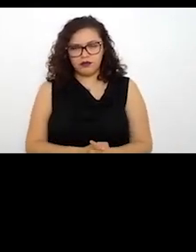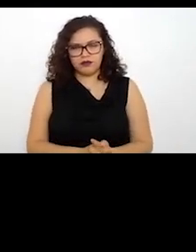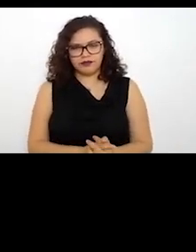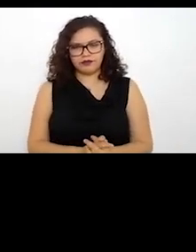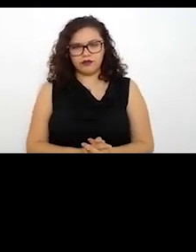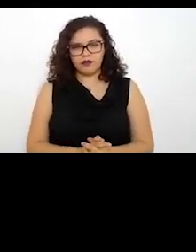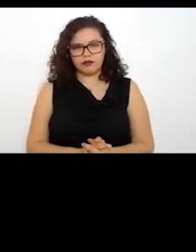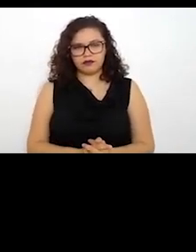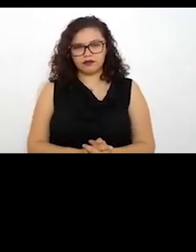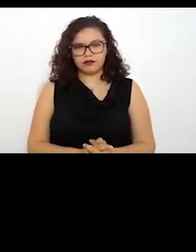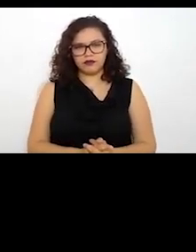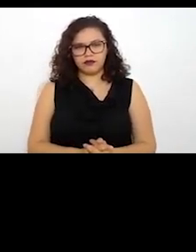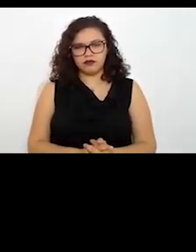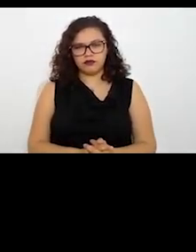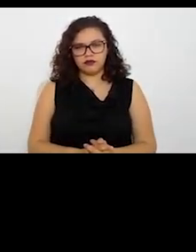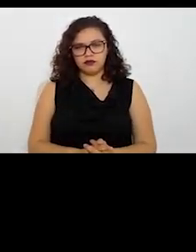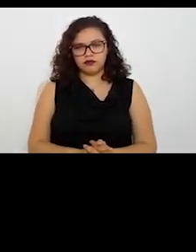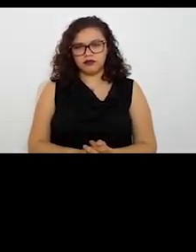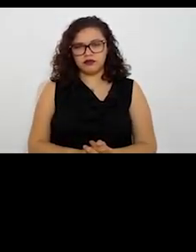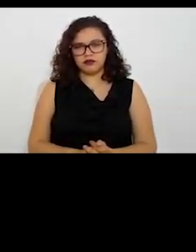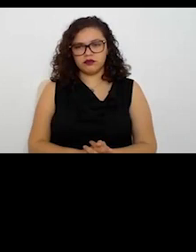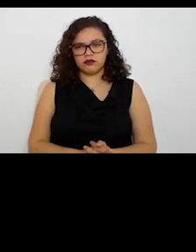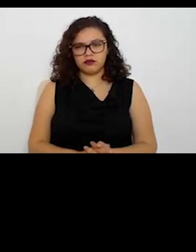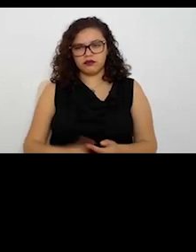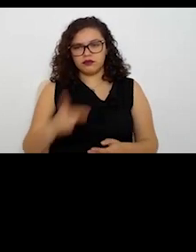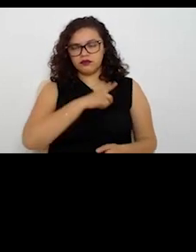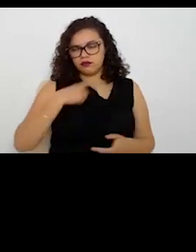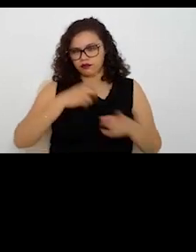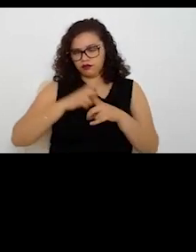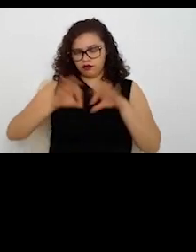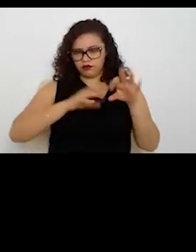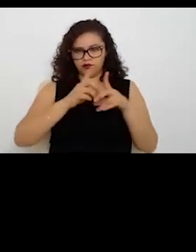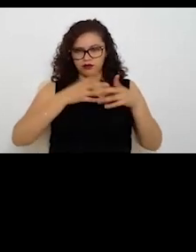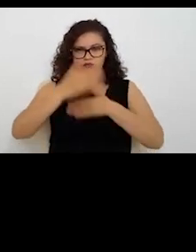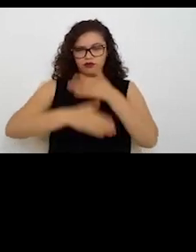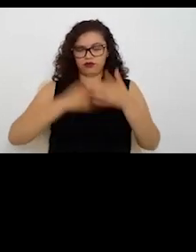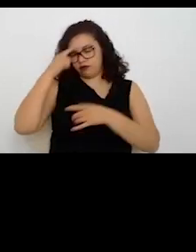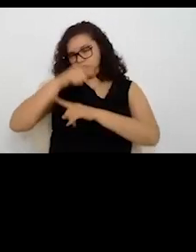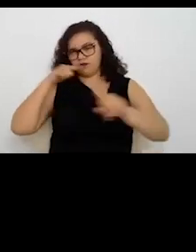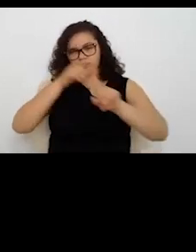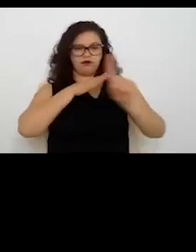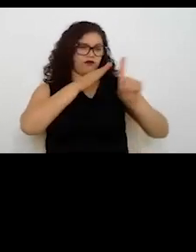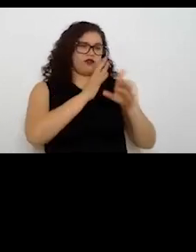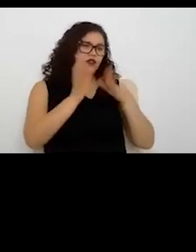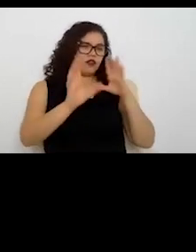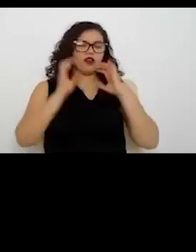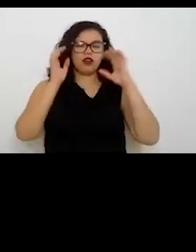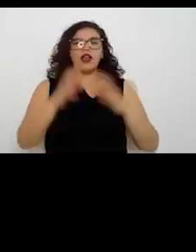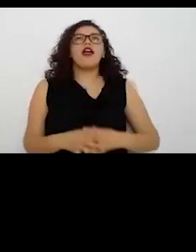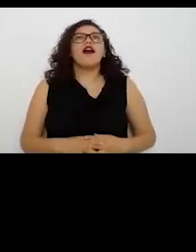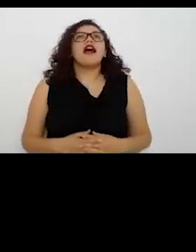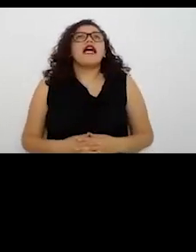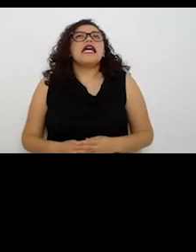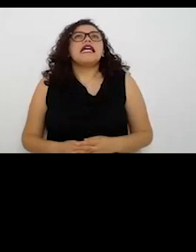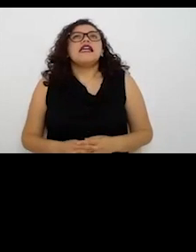que desempeñar su trabajo y su servicio con la más alta dirección y cuidado. Y bueno, deben